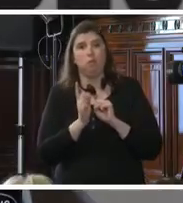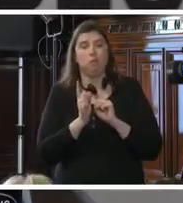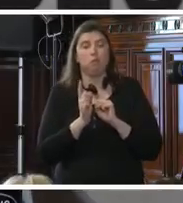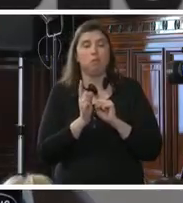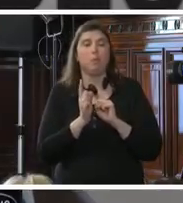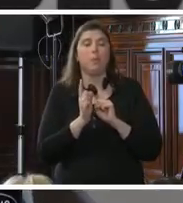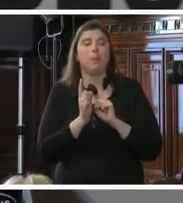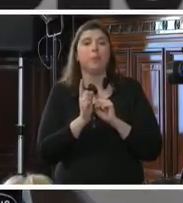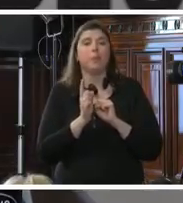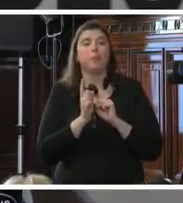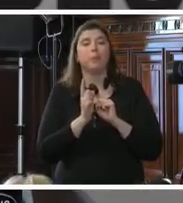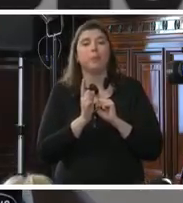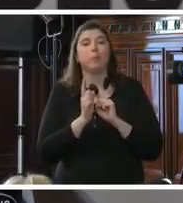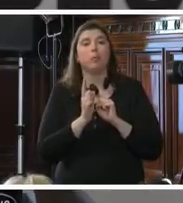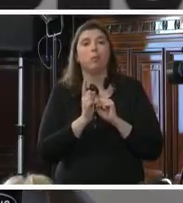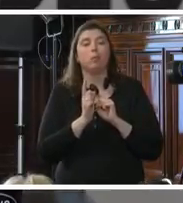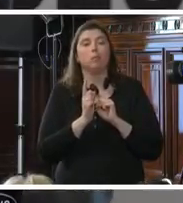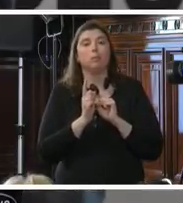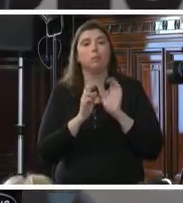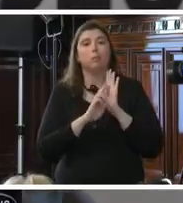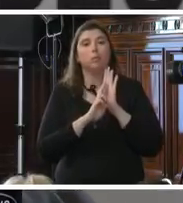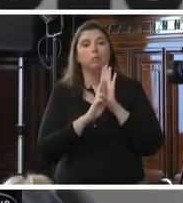de lo que representa